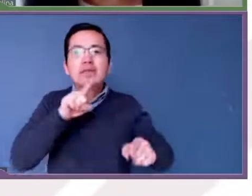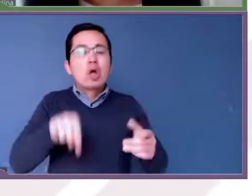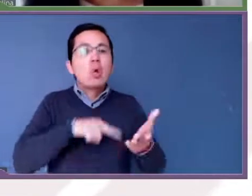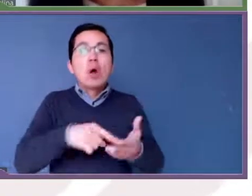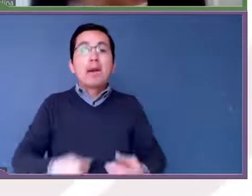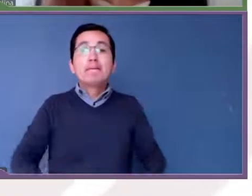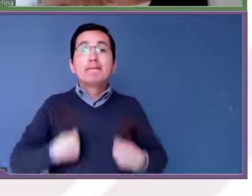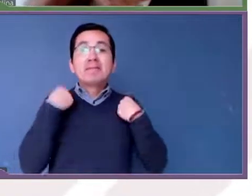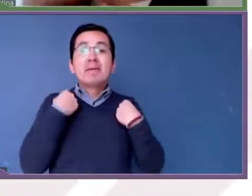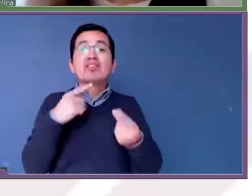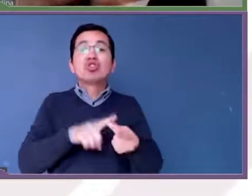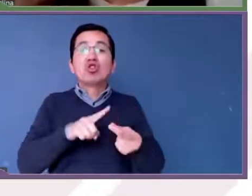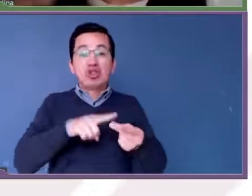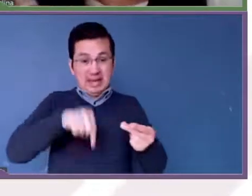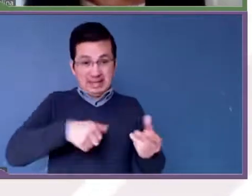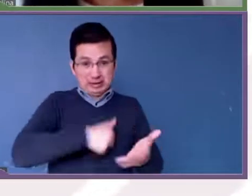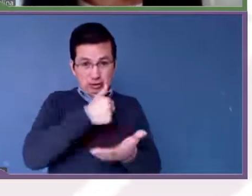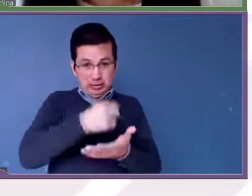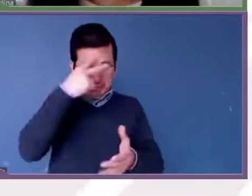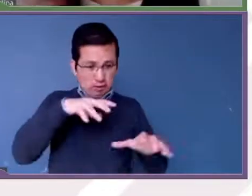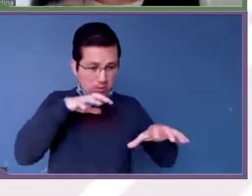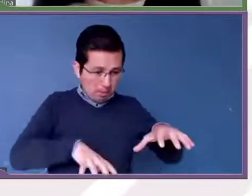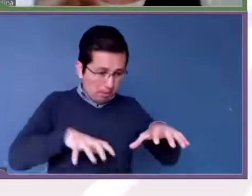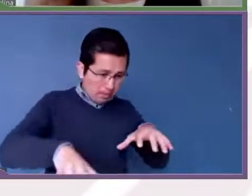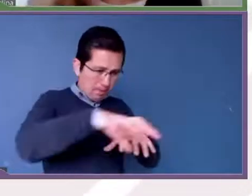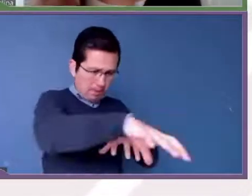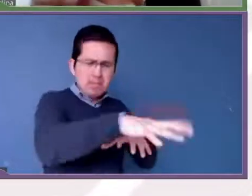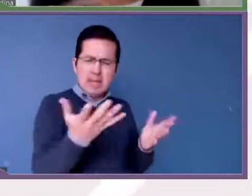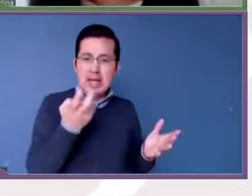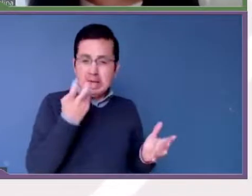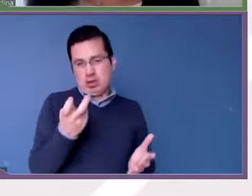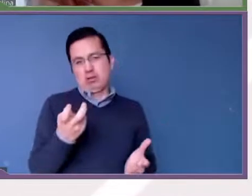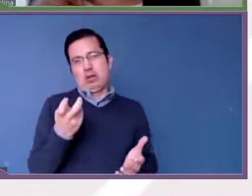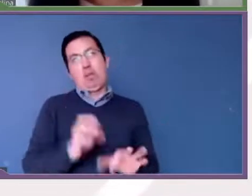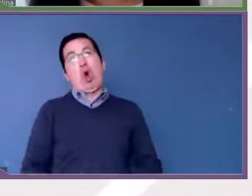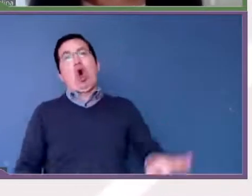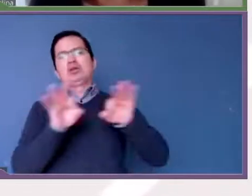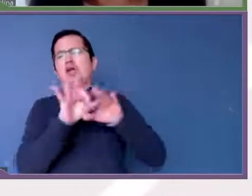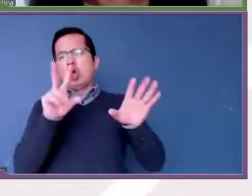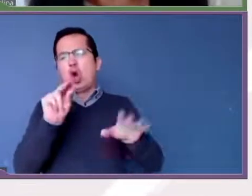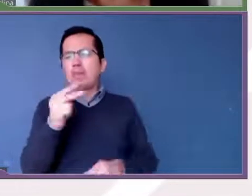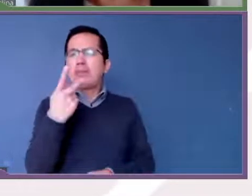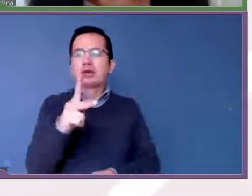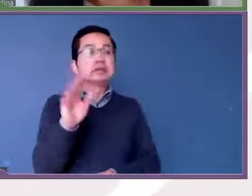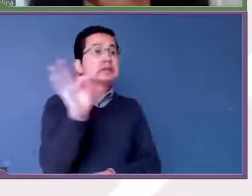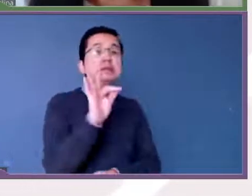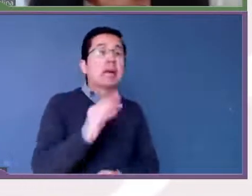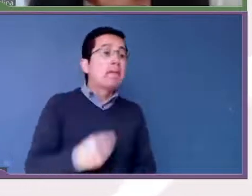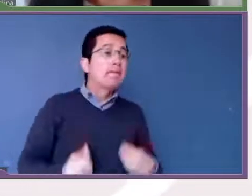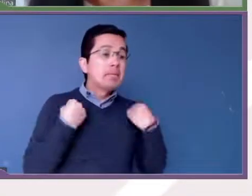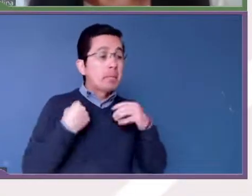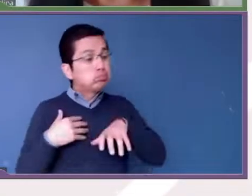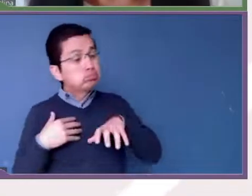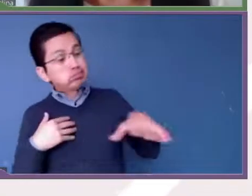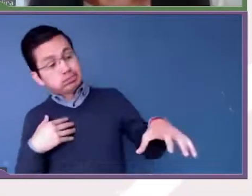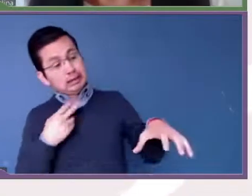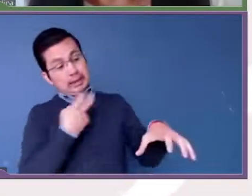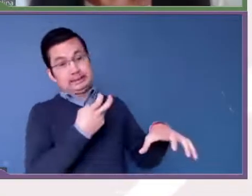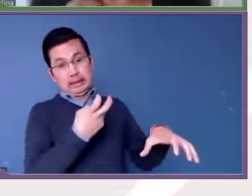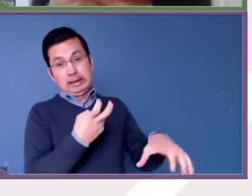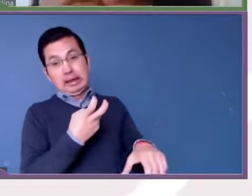también había probabilidad, no tan significativa, pero sí había indicios de que podía